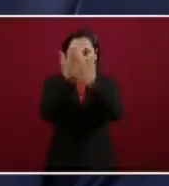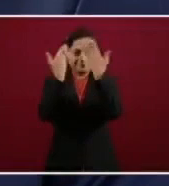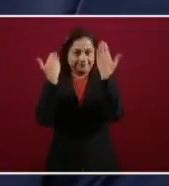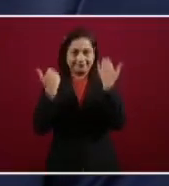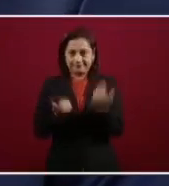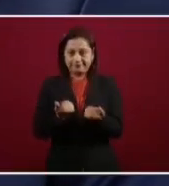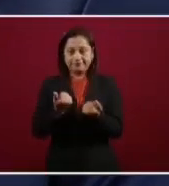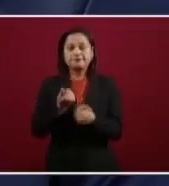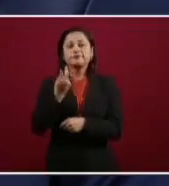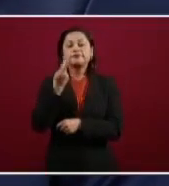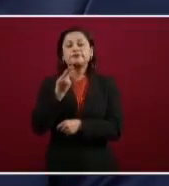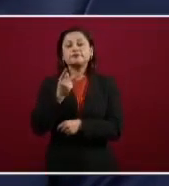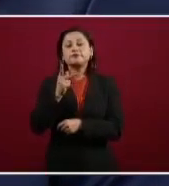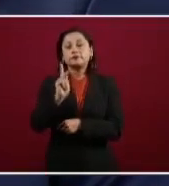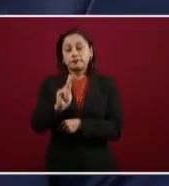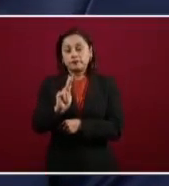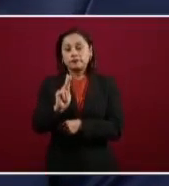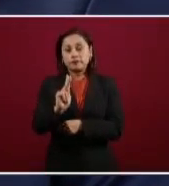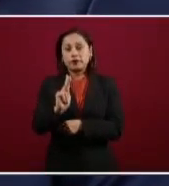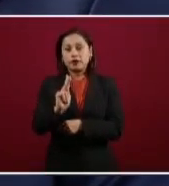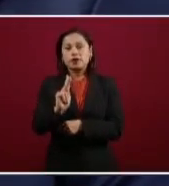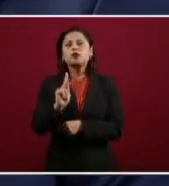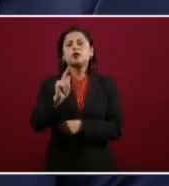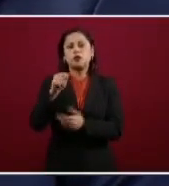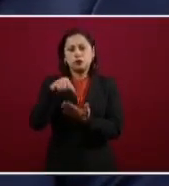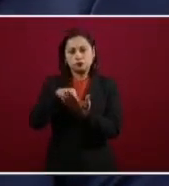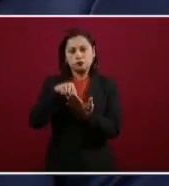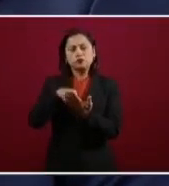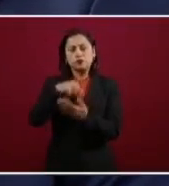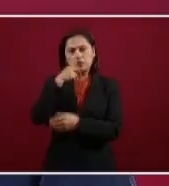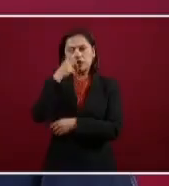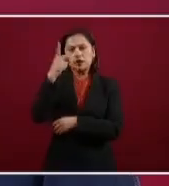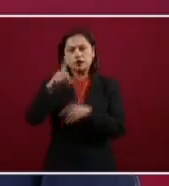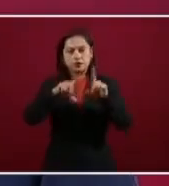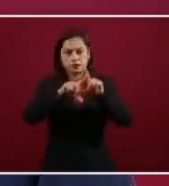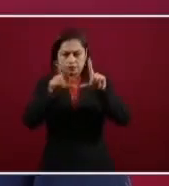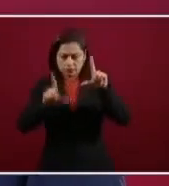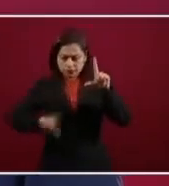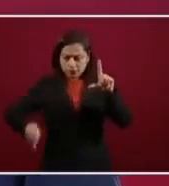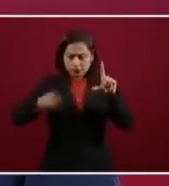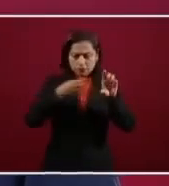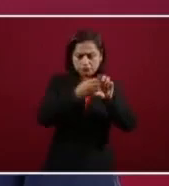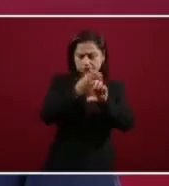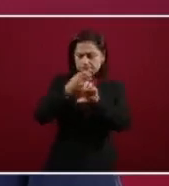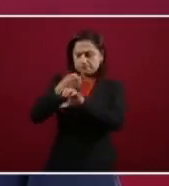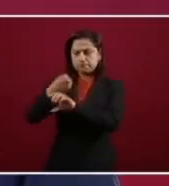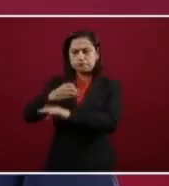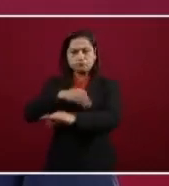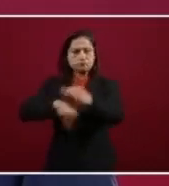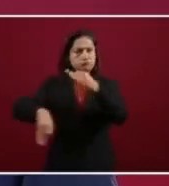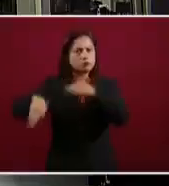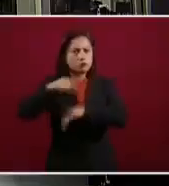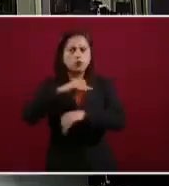qué en todos los estados se llevó a cabo este programa